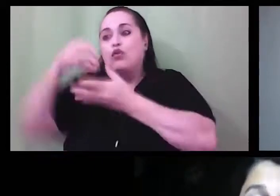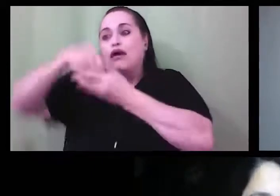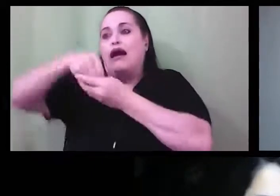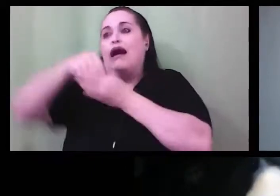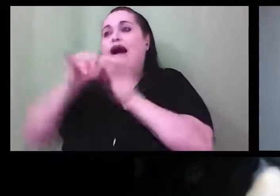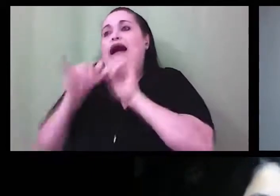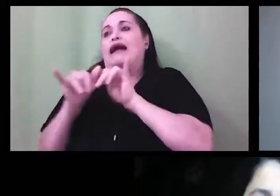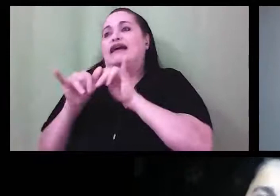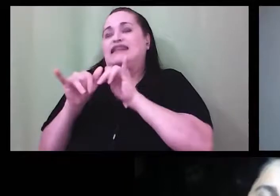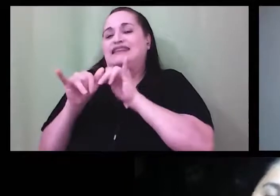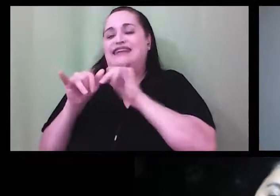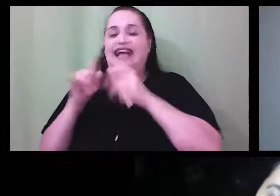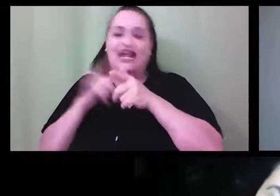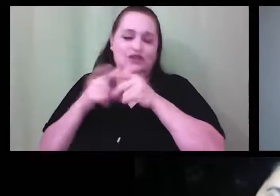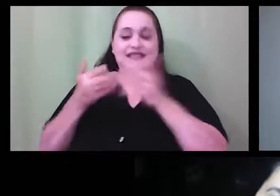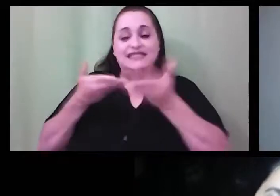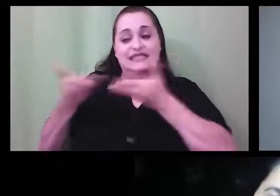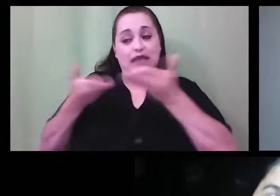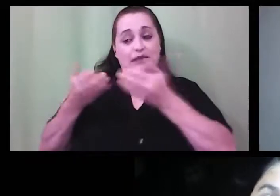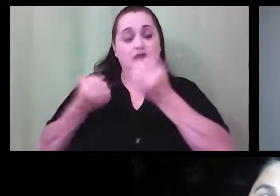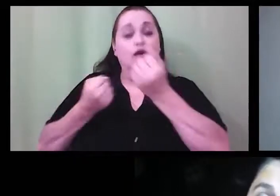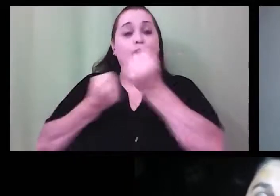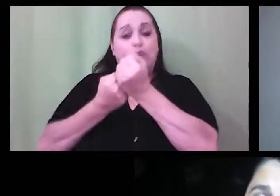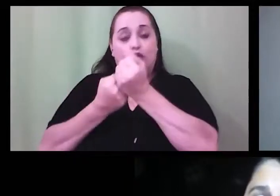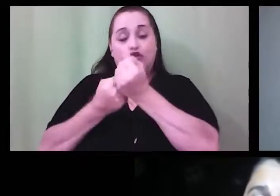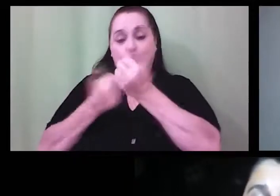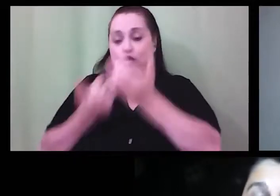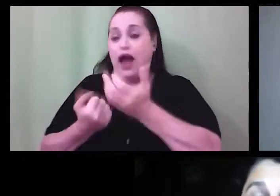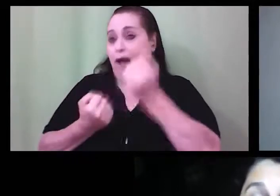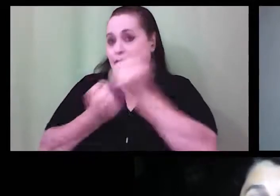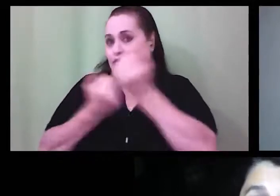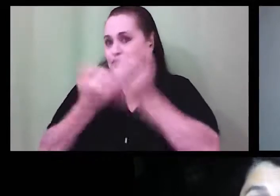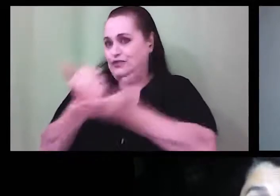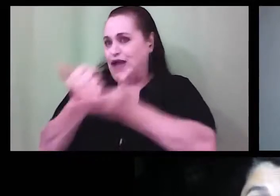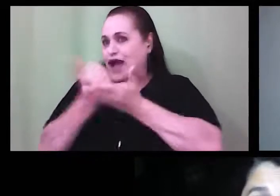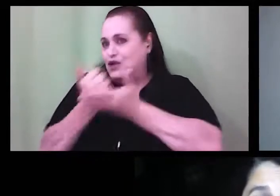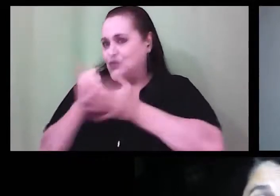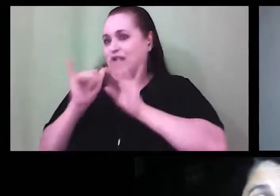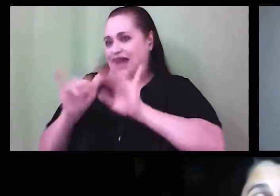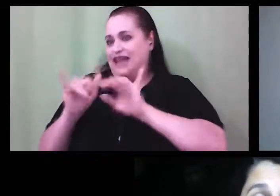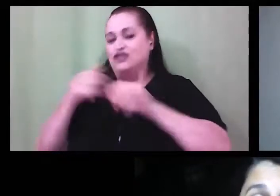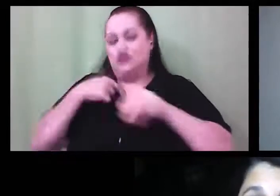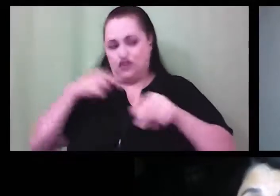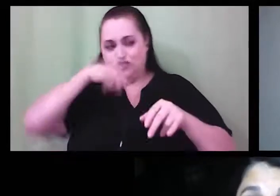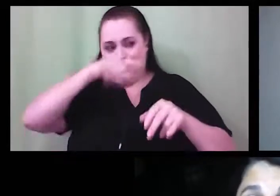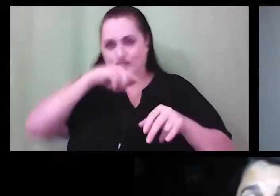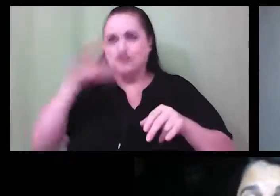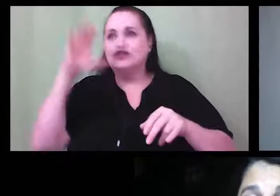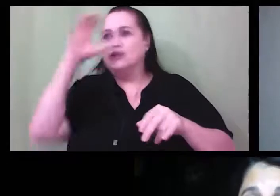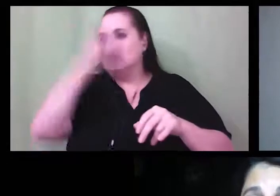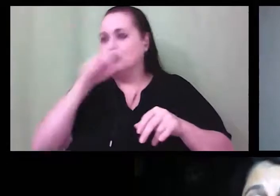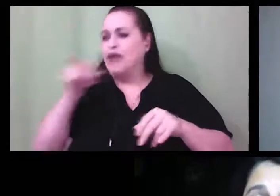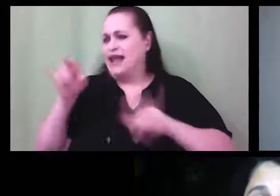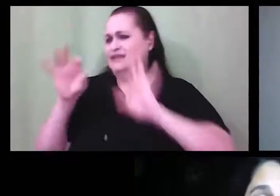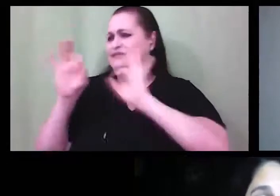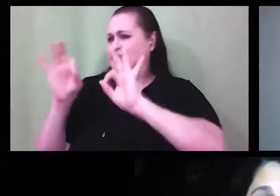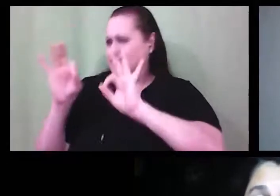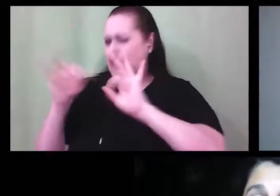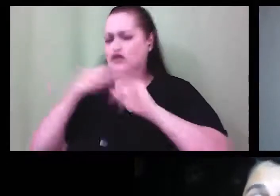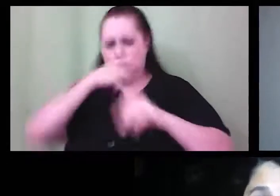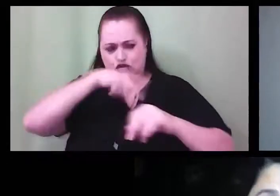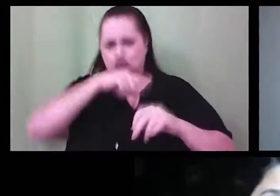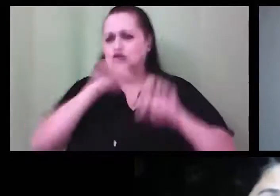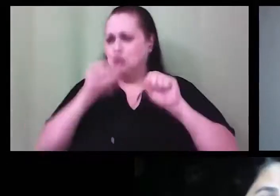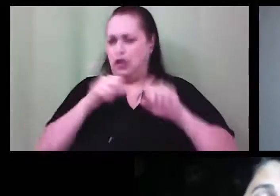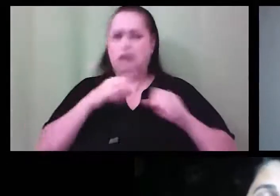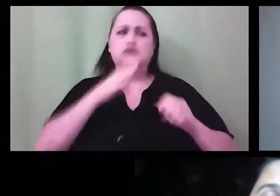entonces también el servicio de apoyo nos ayuda mucho en eso, en que nosotros nos demos cuenta de que él está bien ahí, que nosotros podemos ir a